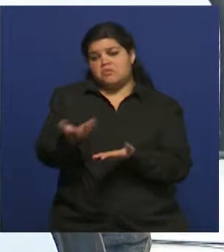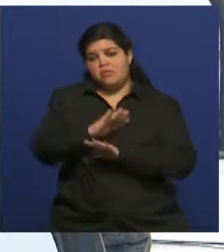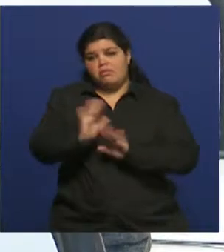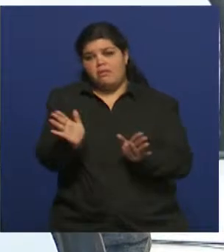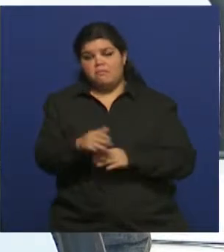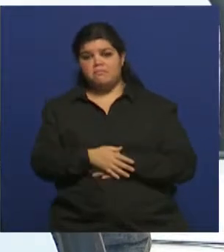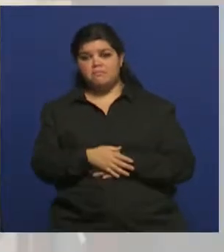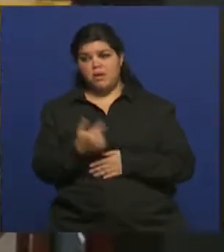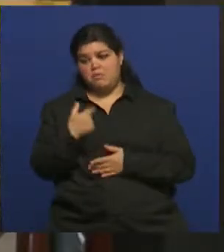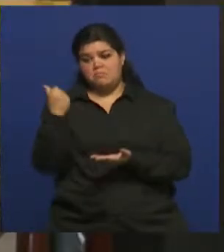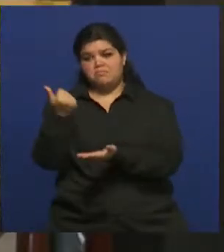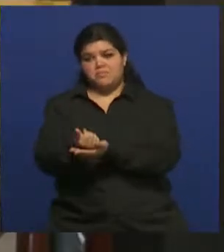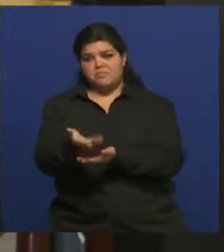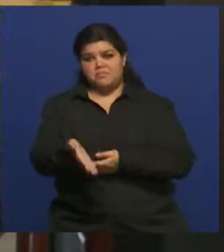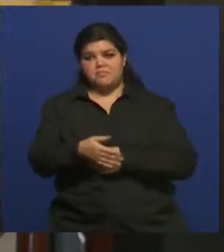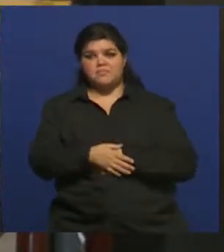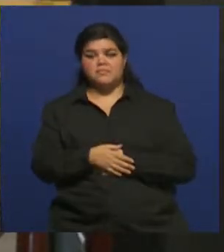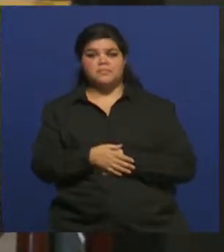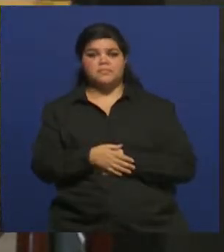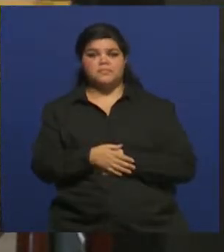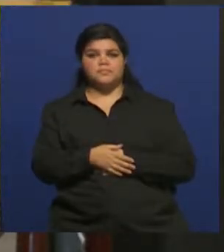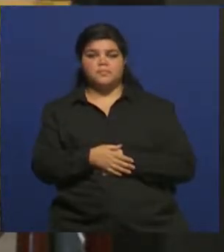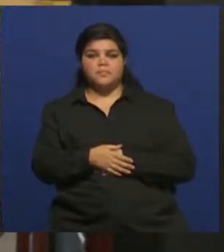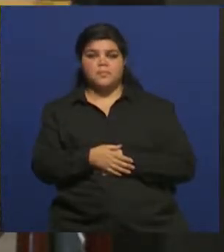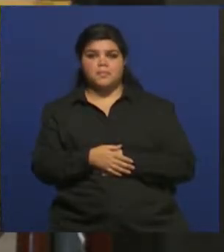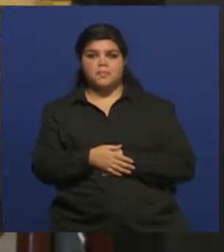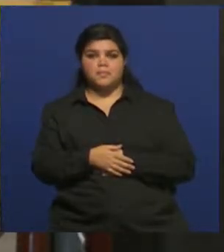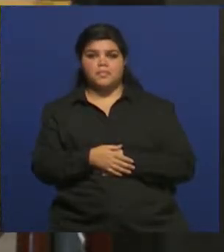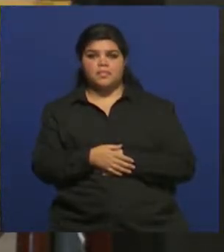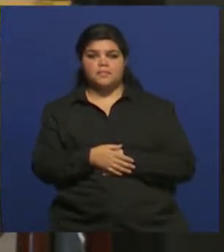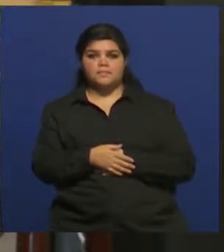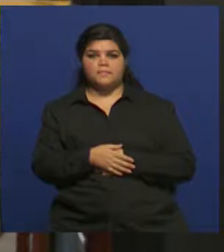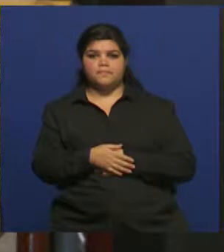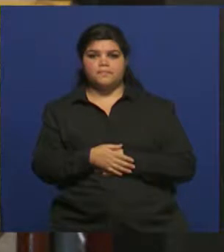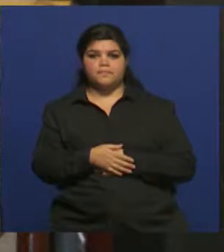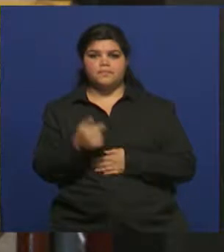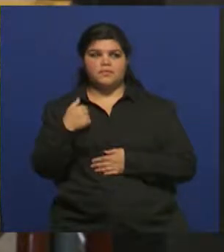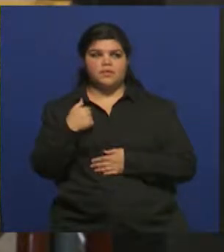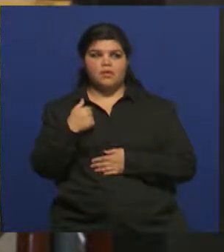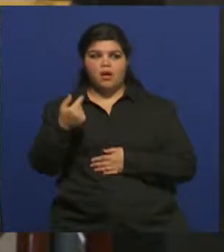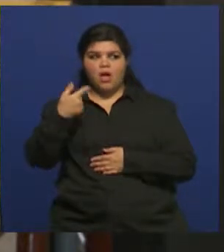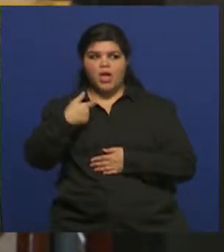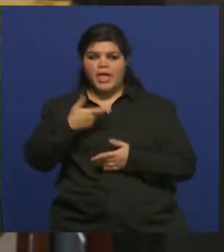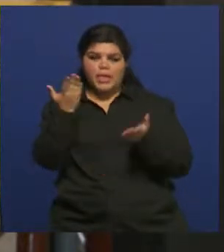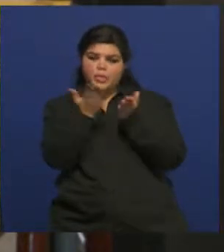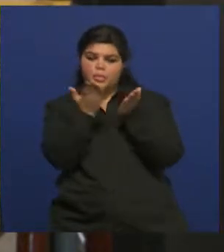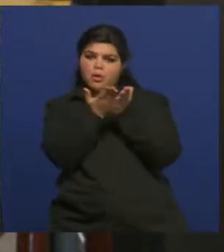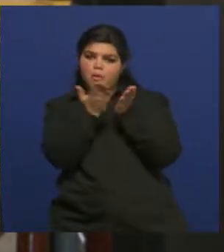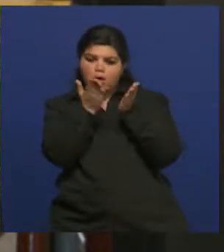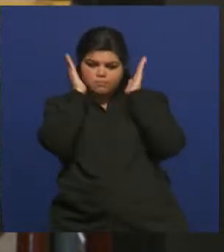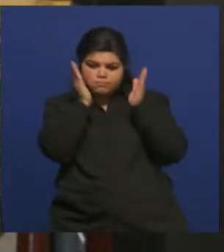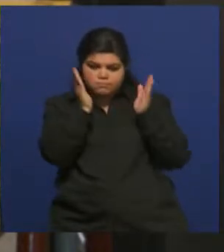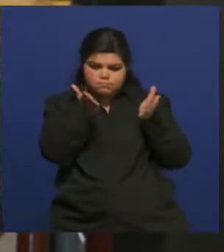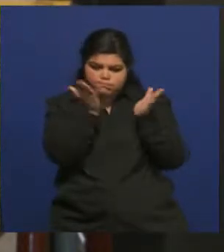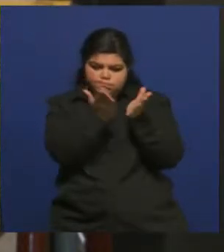Ya estoy acá. Y es que en el otro, si no iba a estudiar físicamente, así meterte en el